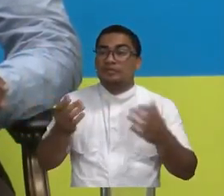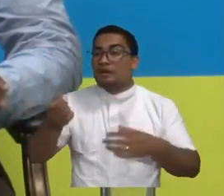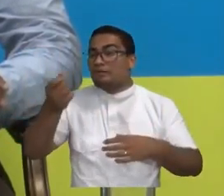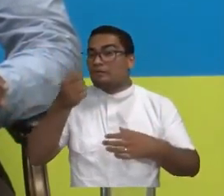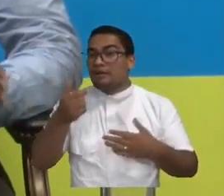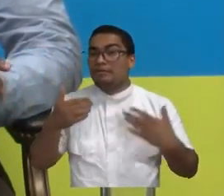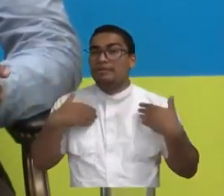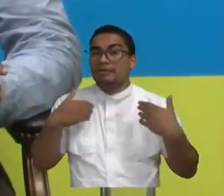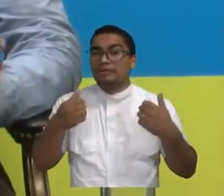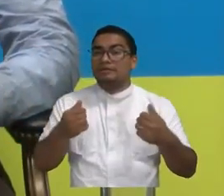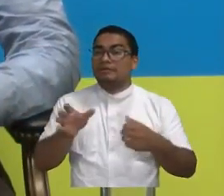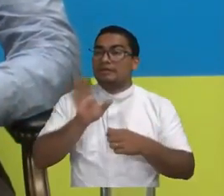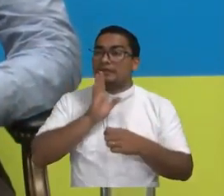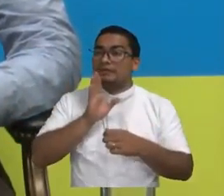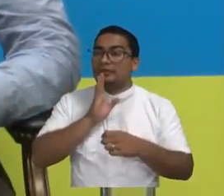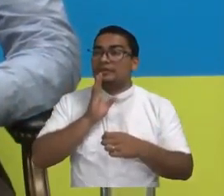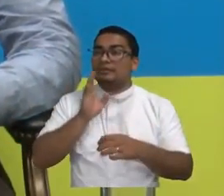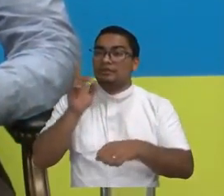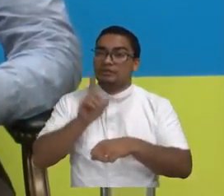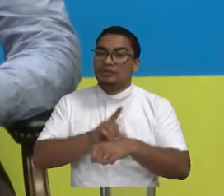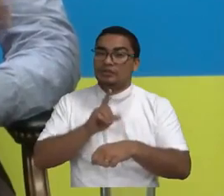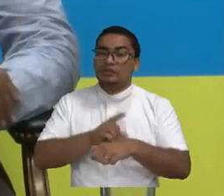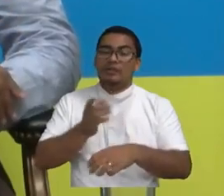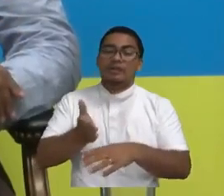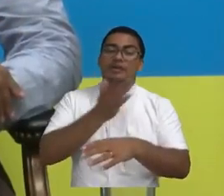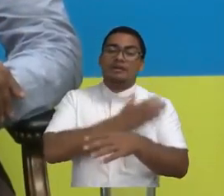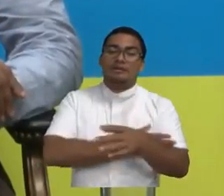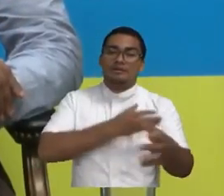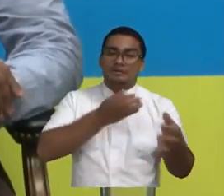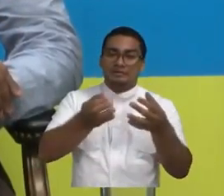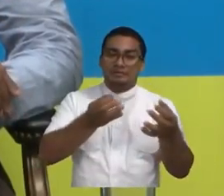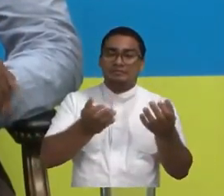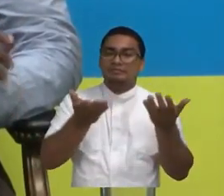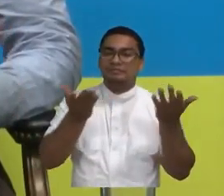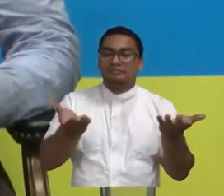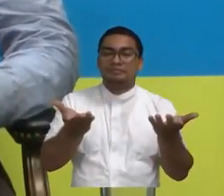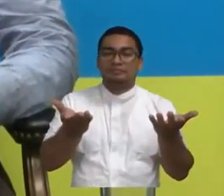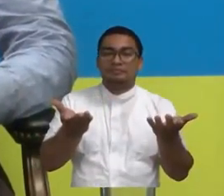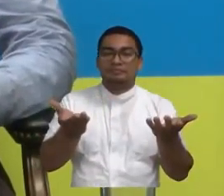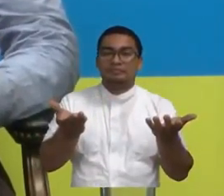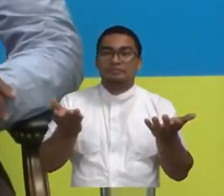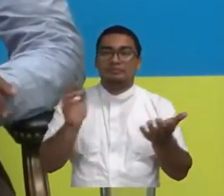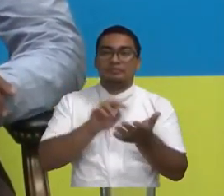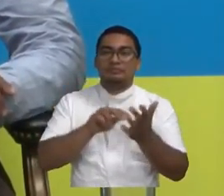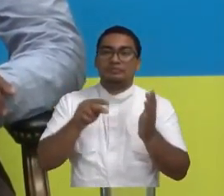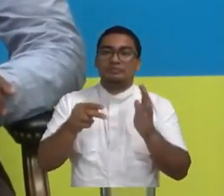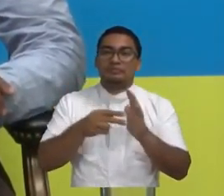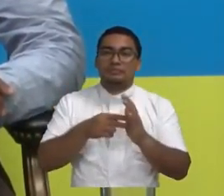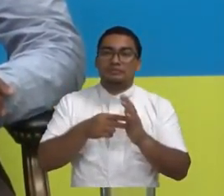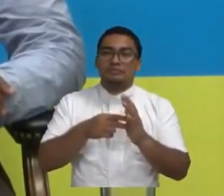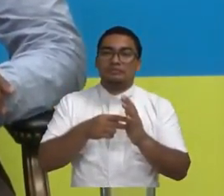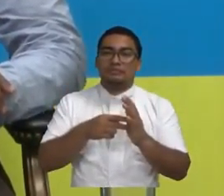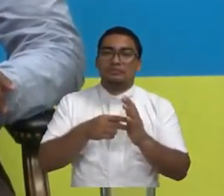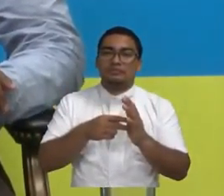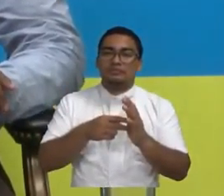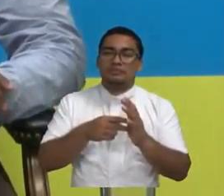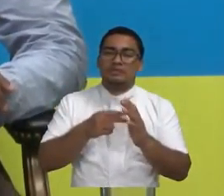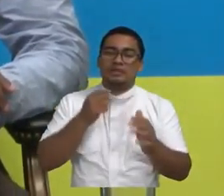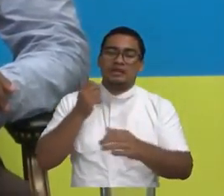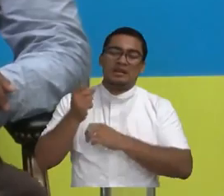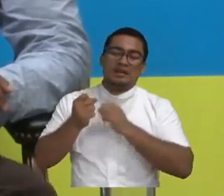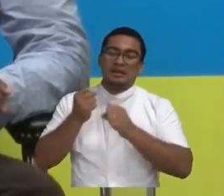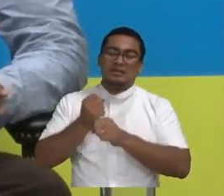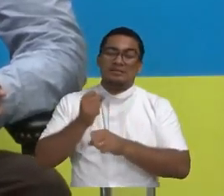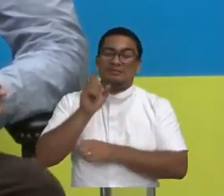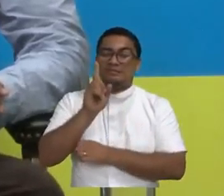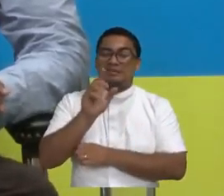propósito que nos decía el doctor en la primera parte del programa que la cura vino presentándose hasta en los años de